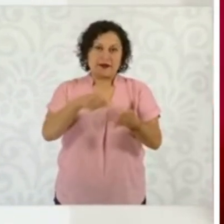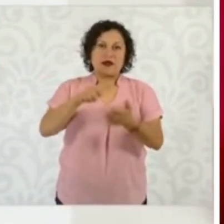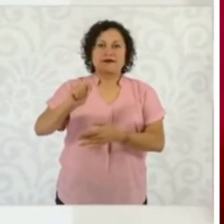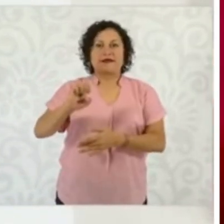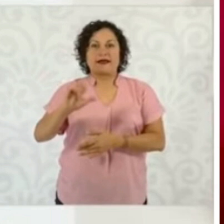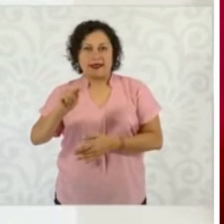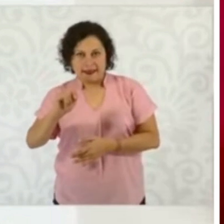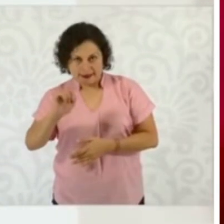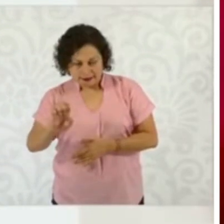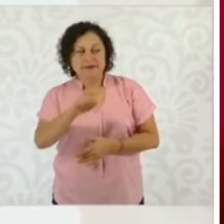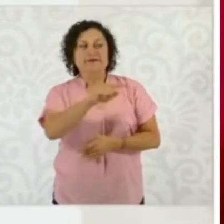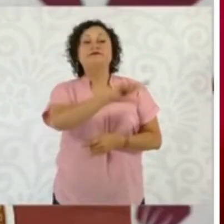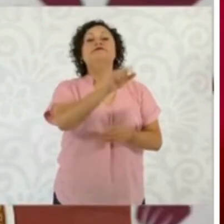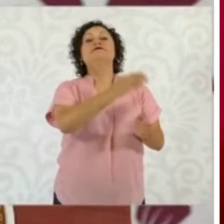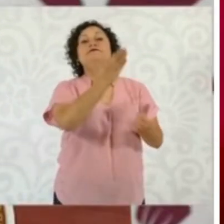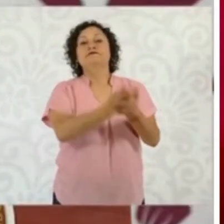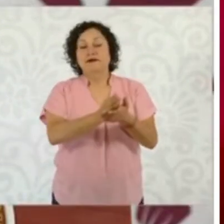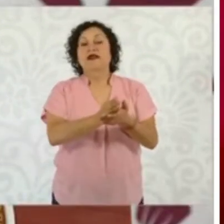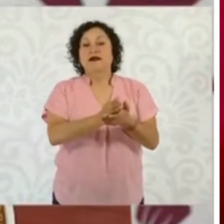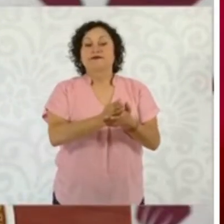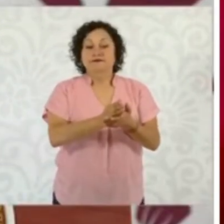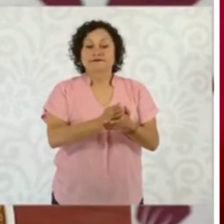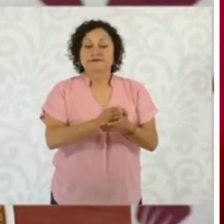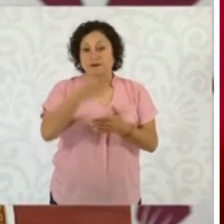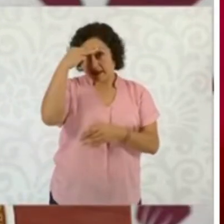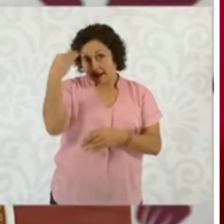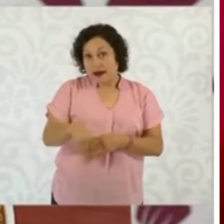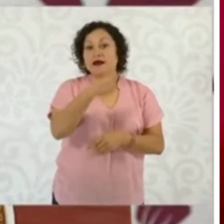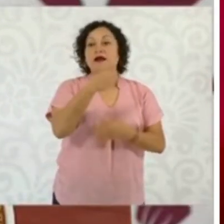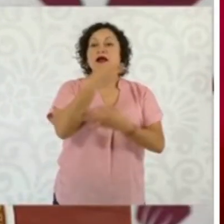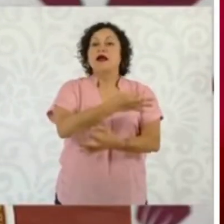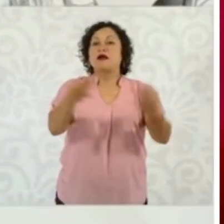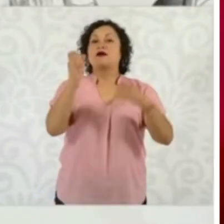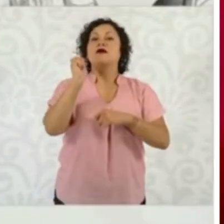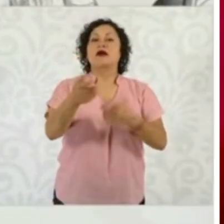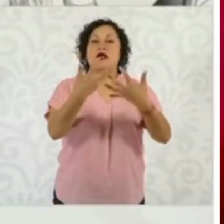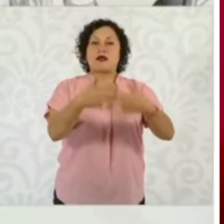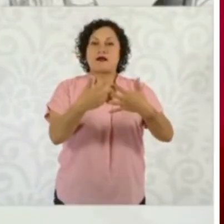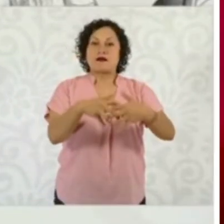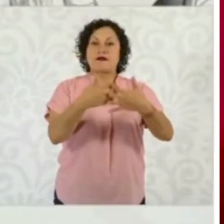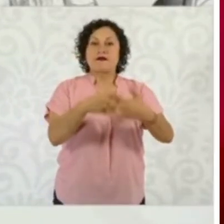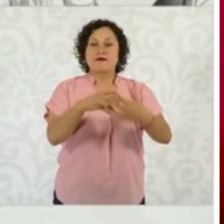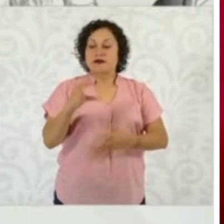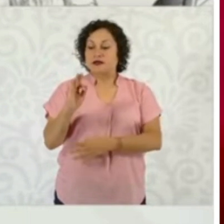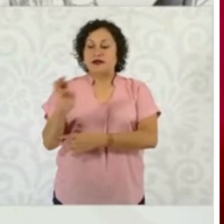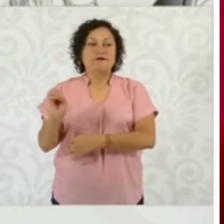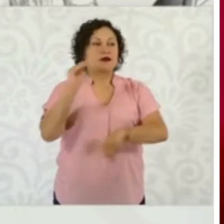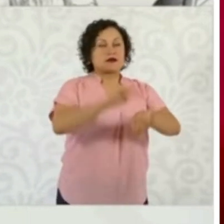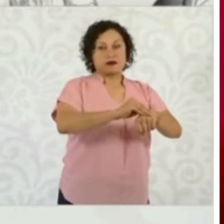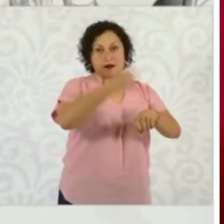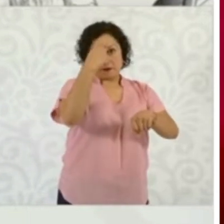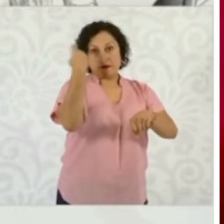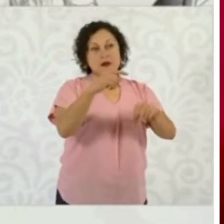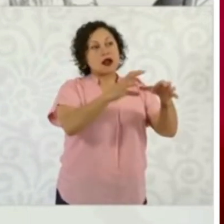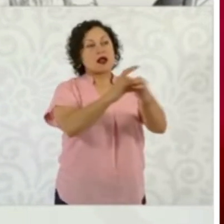Mexicali anunciamos el programa de paneles fotovoltaicos para reducir la tarifa de luz. Se va a instalar en una buena parte de las viviendas